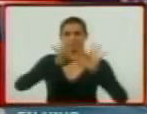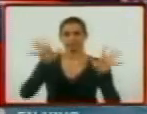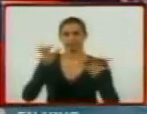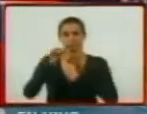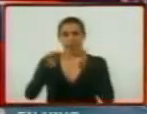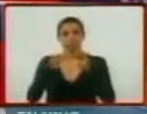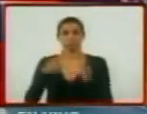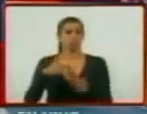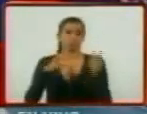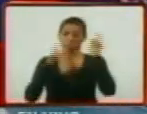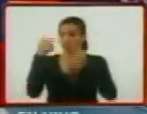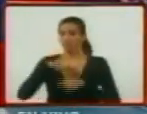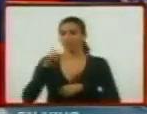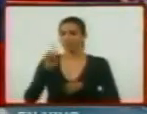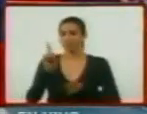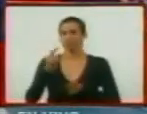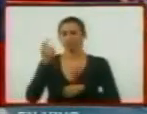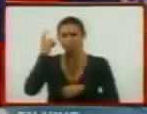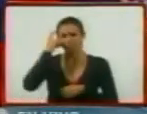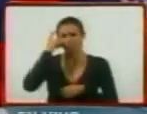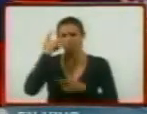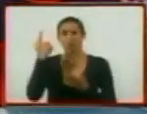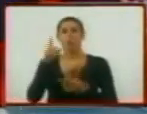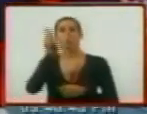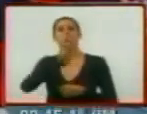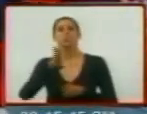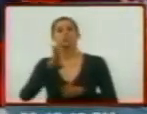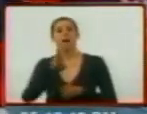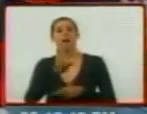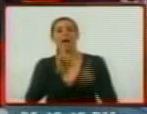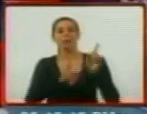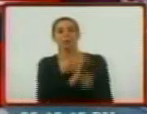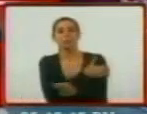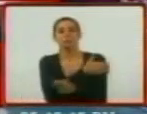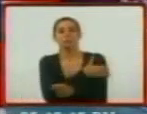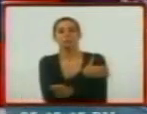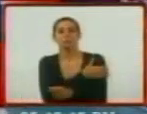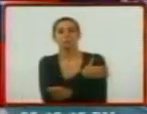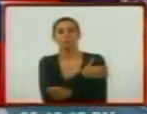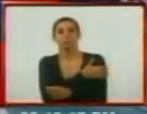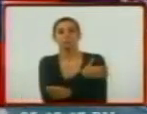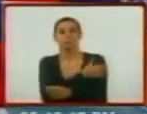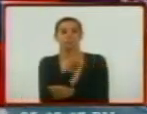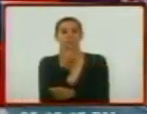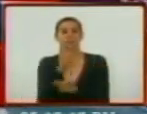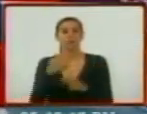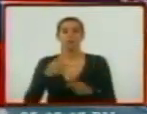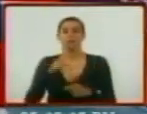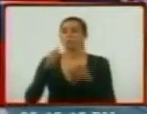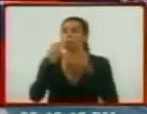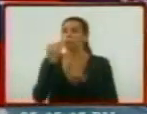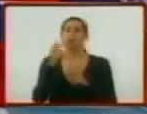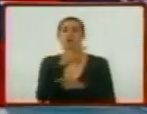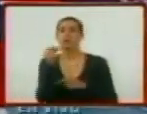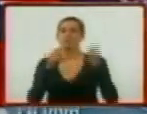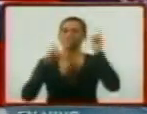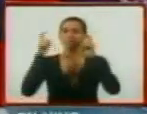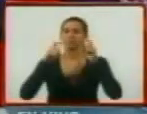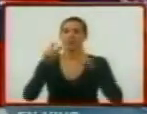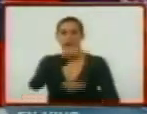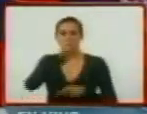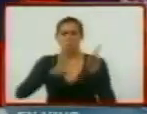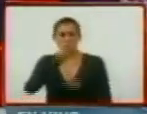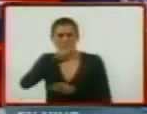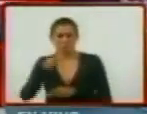Yo no soy Chávez. Eso lo utilizaron en la campaña en contra y deprimieron a un porcentaje de gente. Yo la otra vez dije unas cosas que no voy a